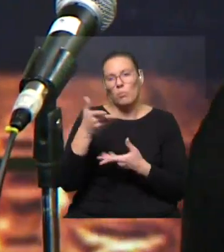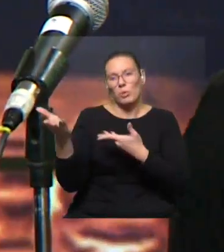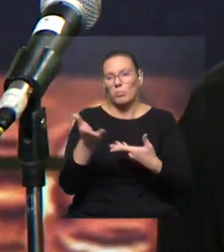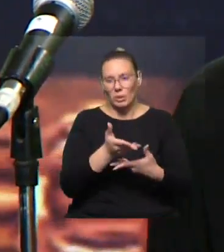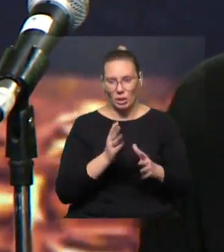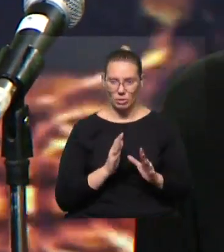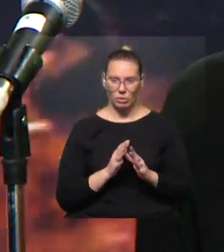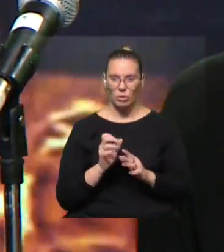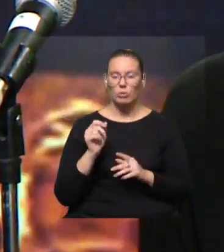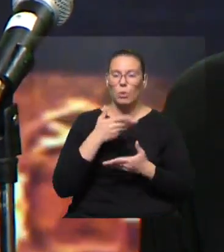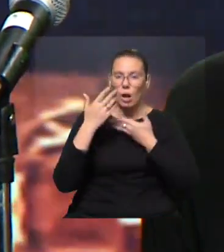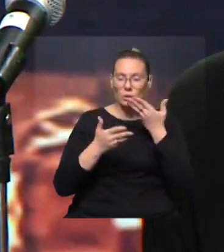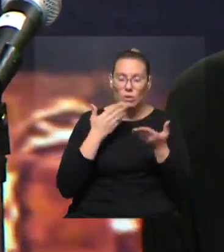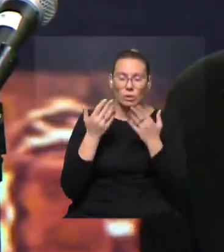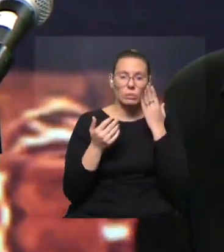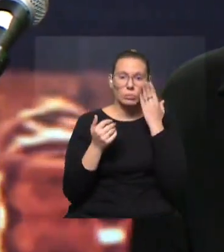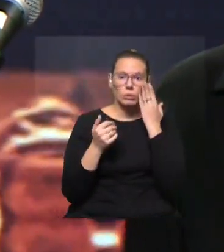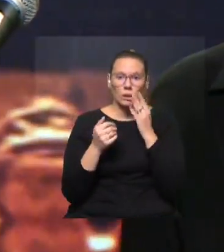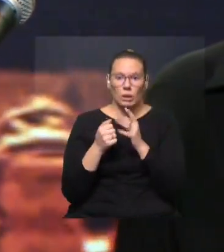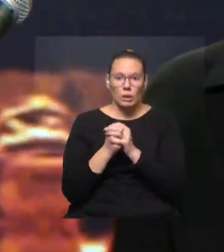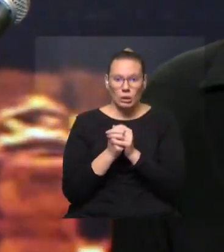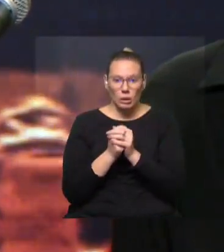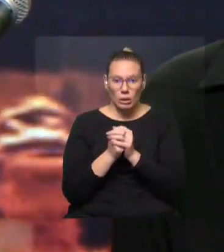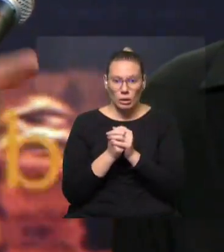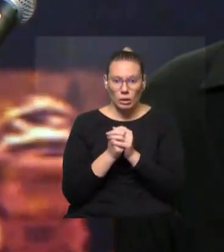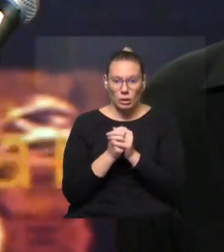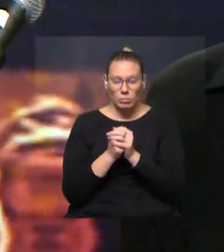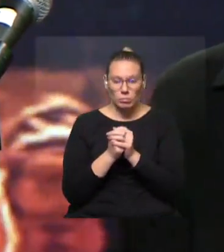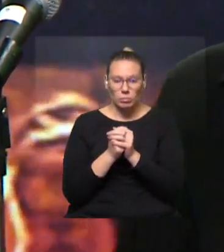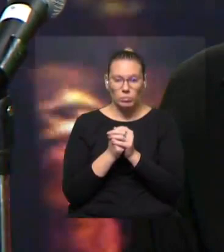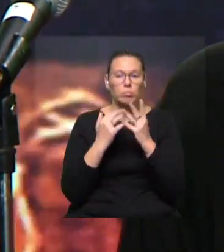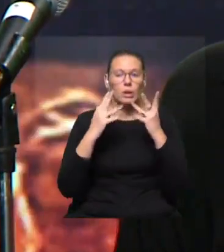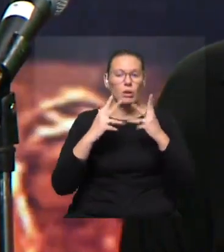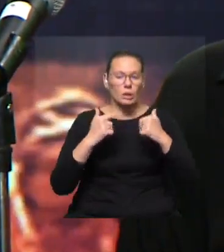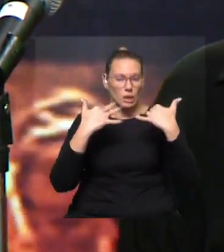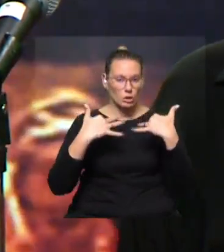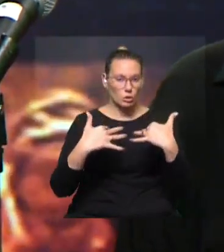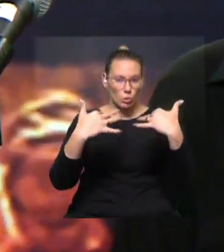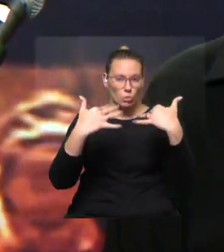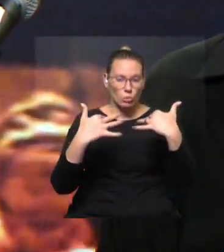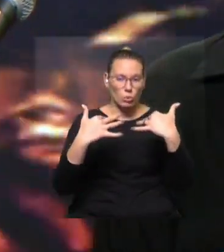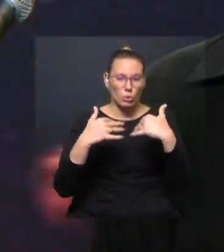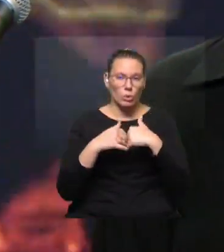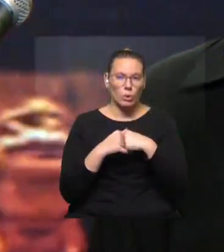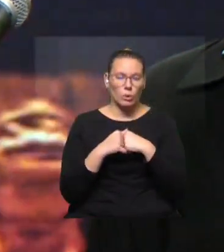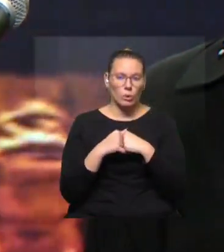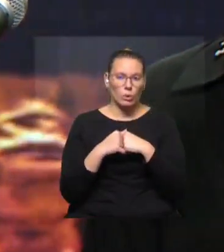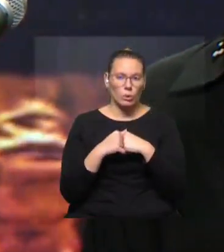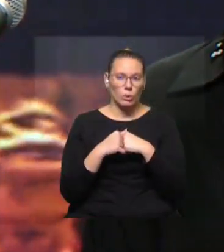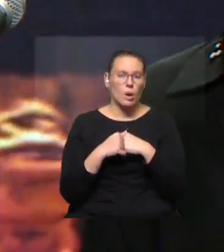a hacer su tema este y para para armar el show digamos no no